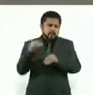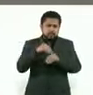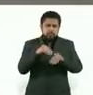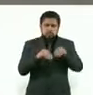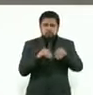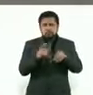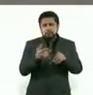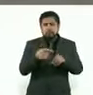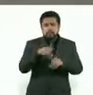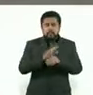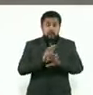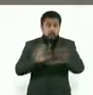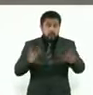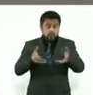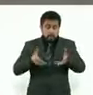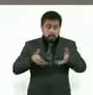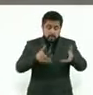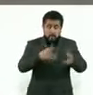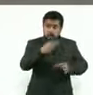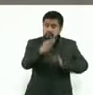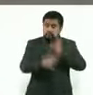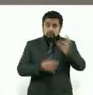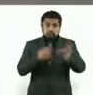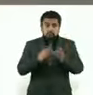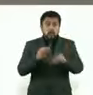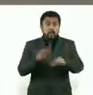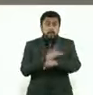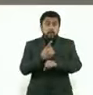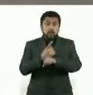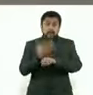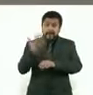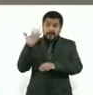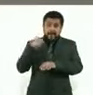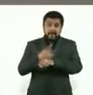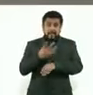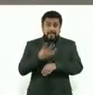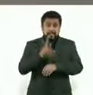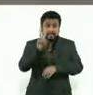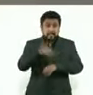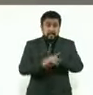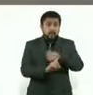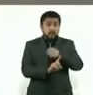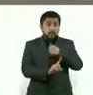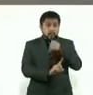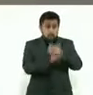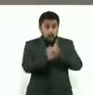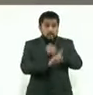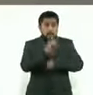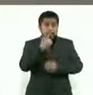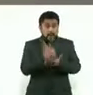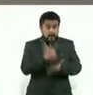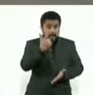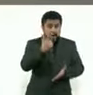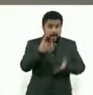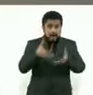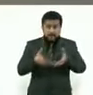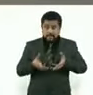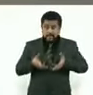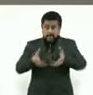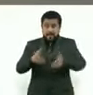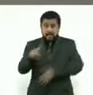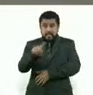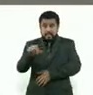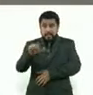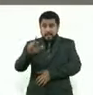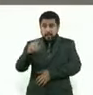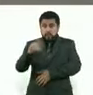que ya representaban, pues, hasta cierto sentido riesgo en los carriles centrales de Zaragoza.